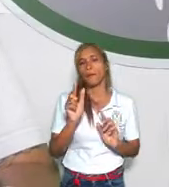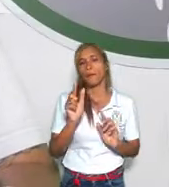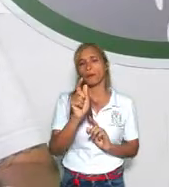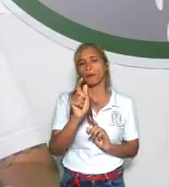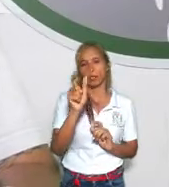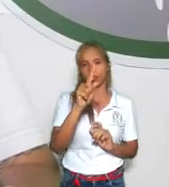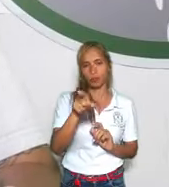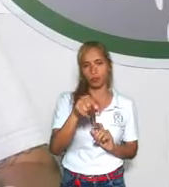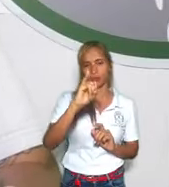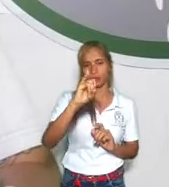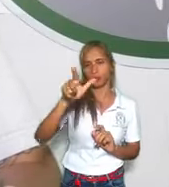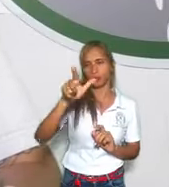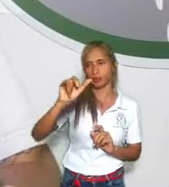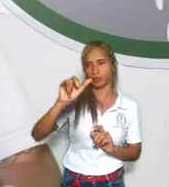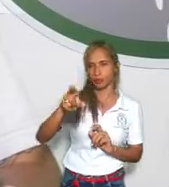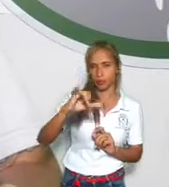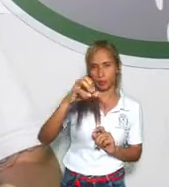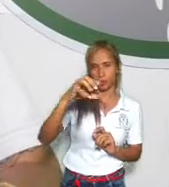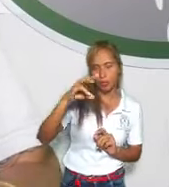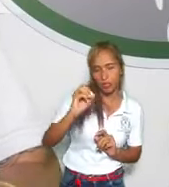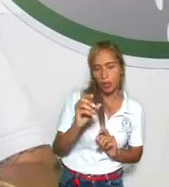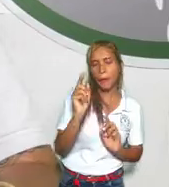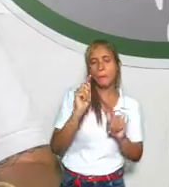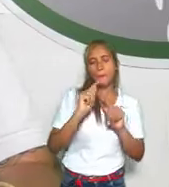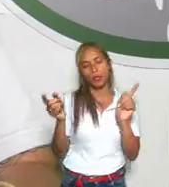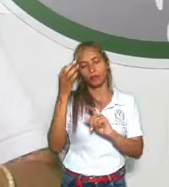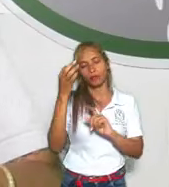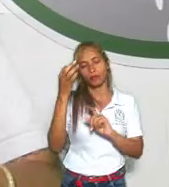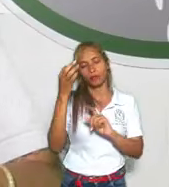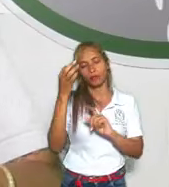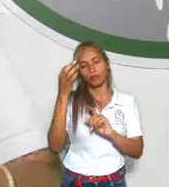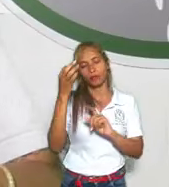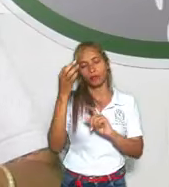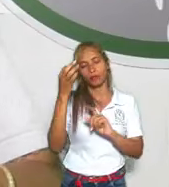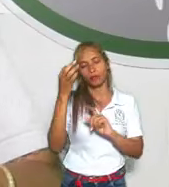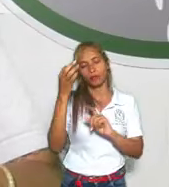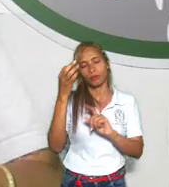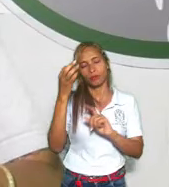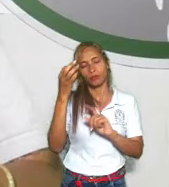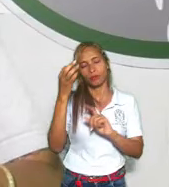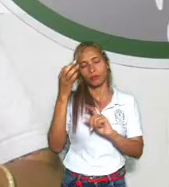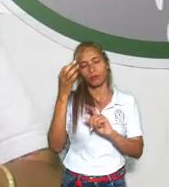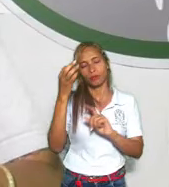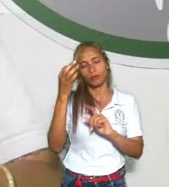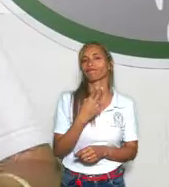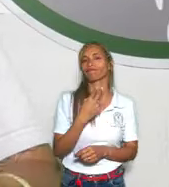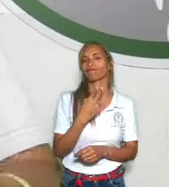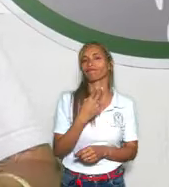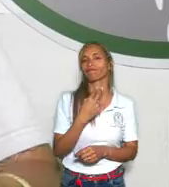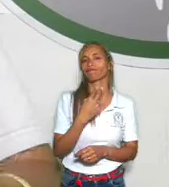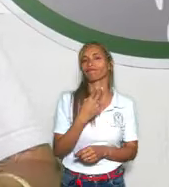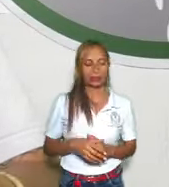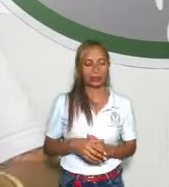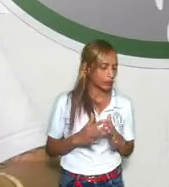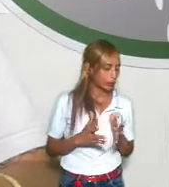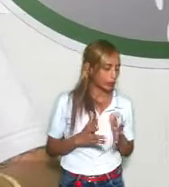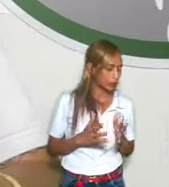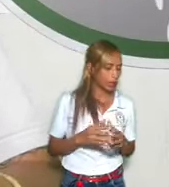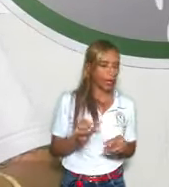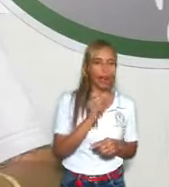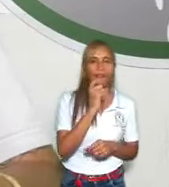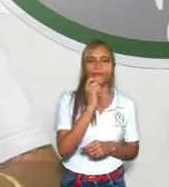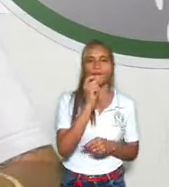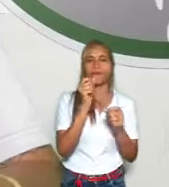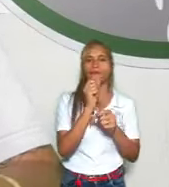nos olvidó, tenemos una dificultad económica y se nos pasó y se nos en esa fecha oportuna de